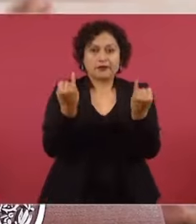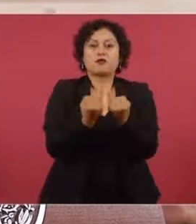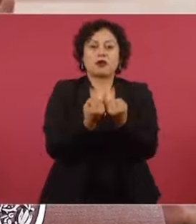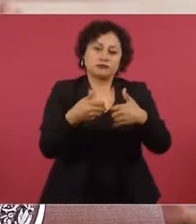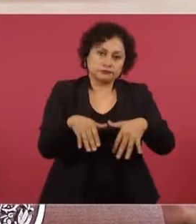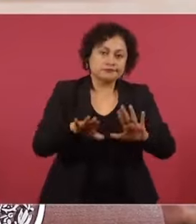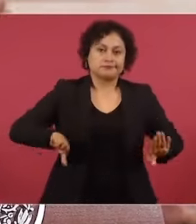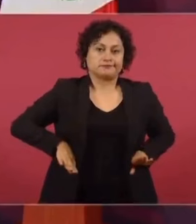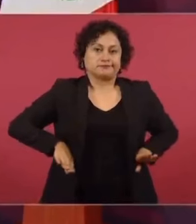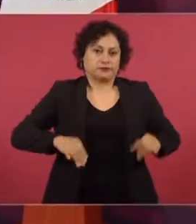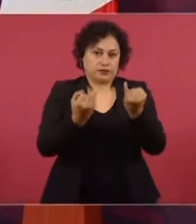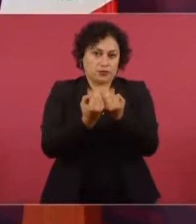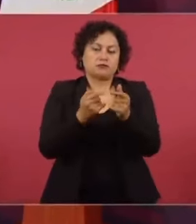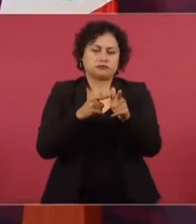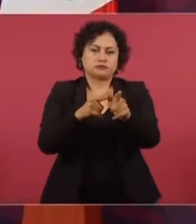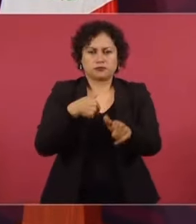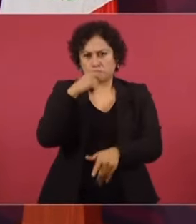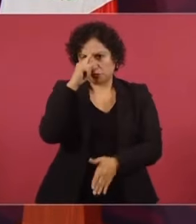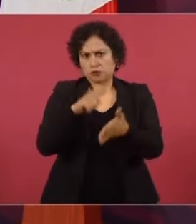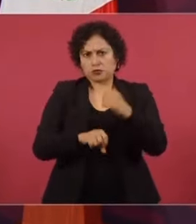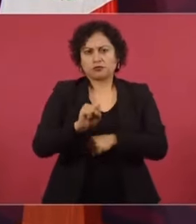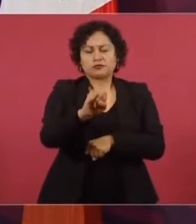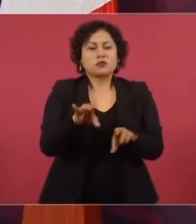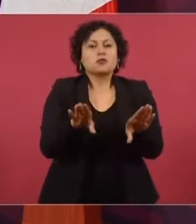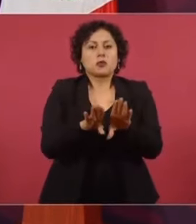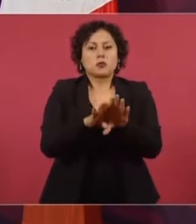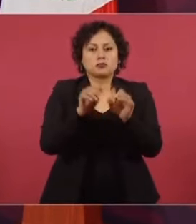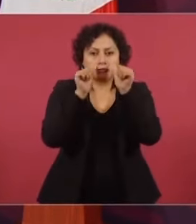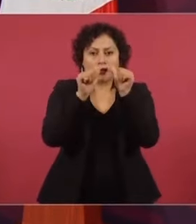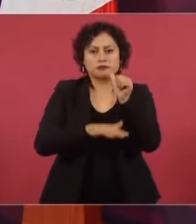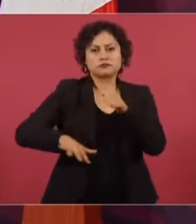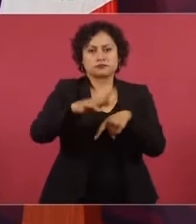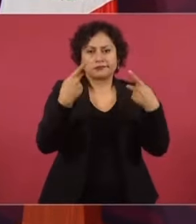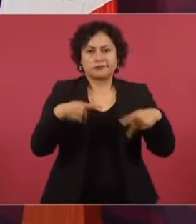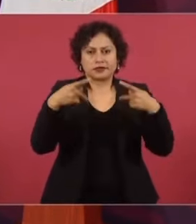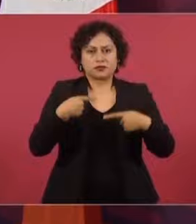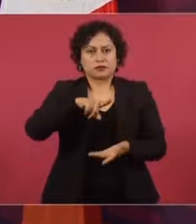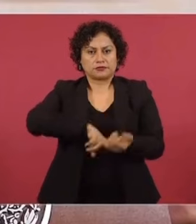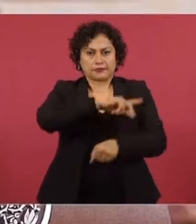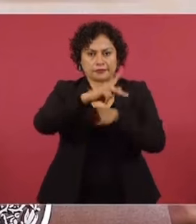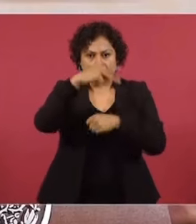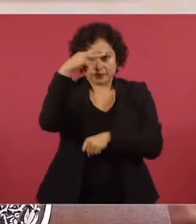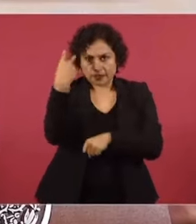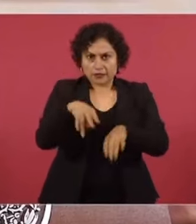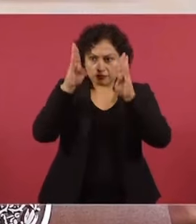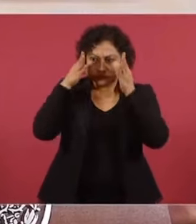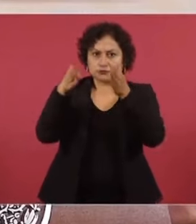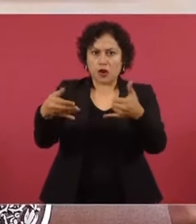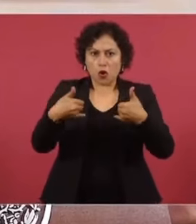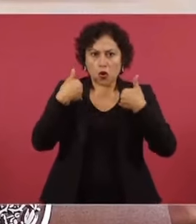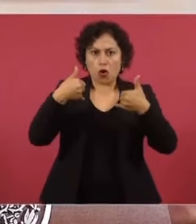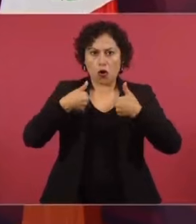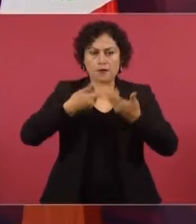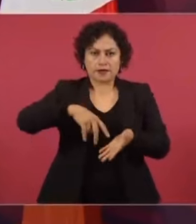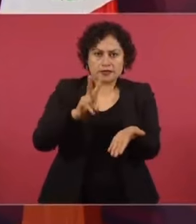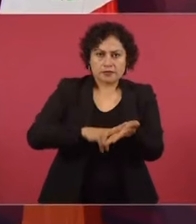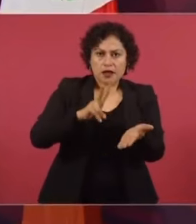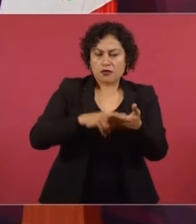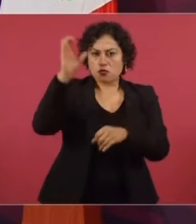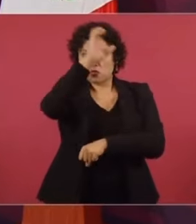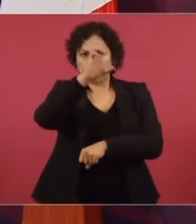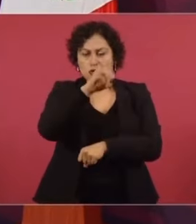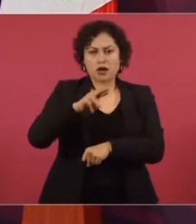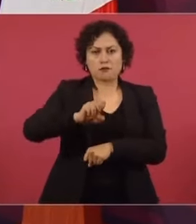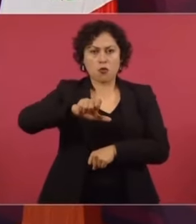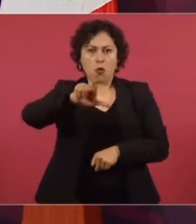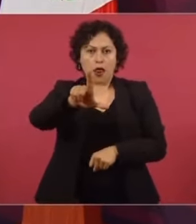seguir atendiendo las necesidades del pueblo, atendiendo a los jóvenes, fortaleciendo los valores culturales, morales,